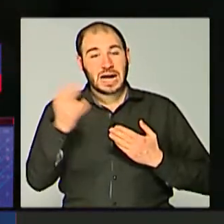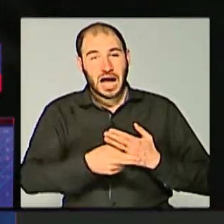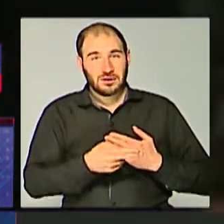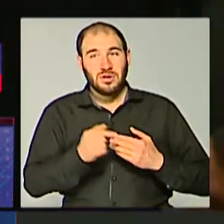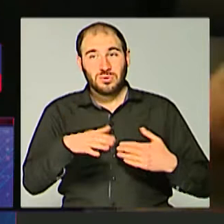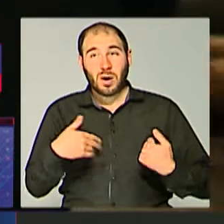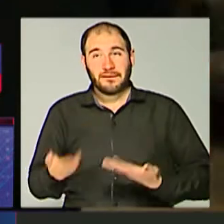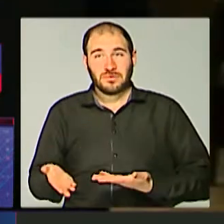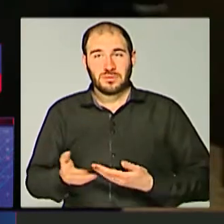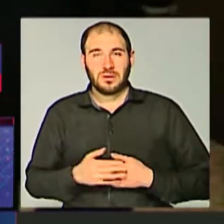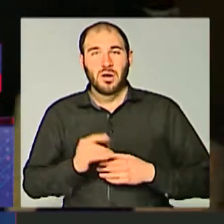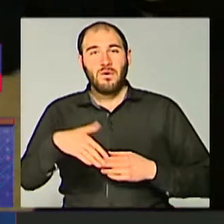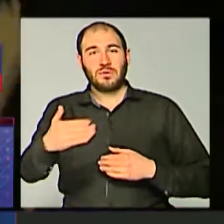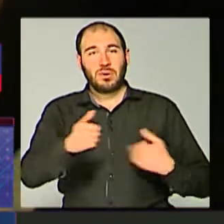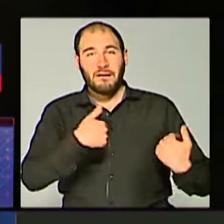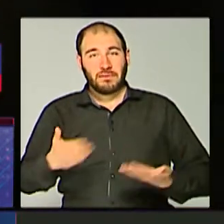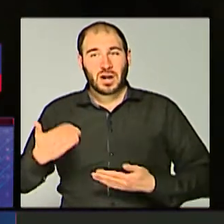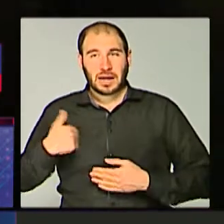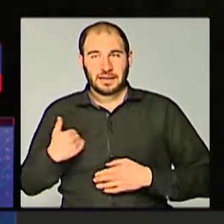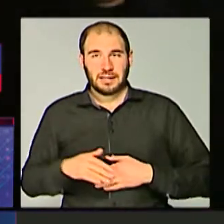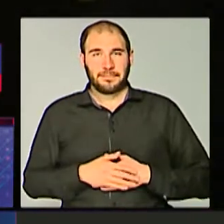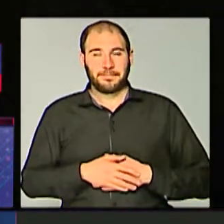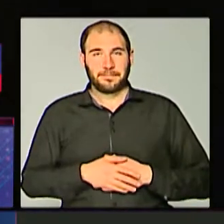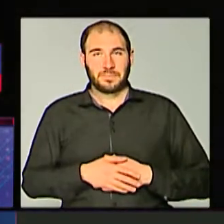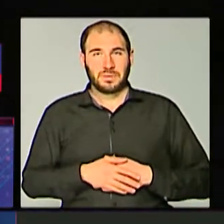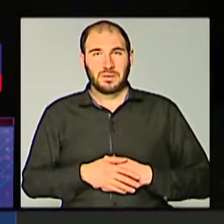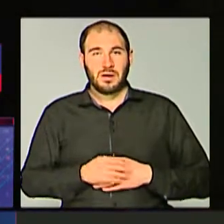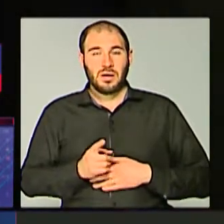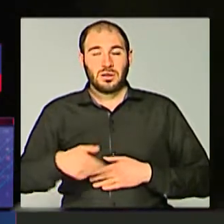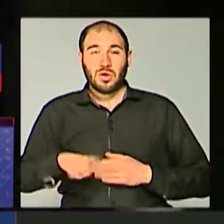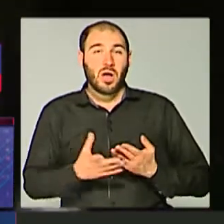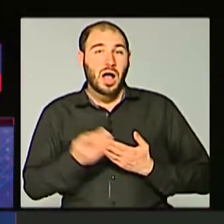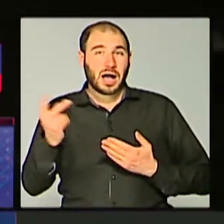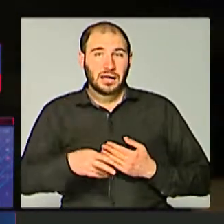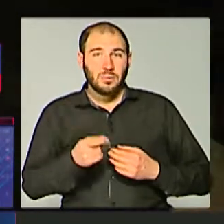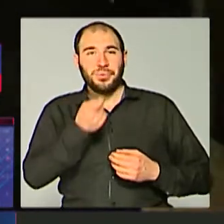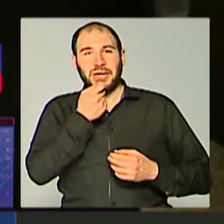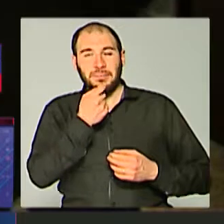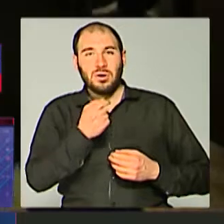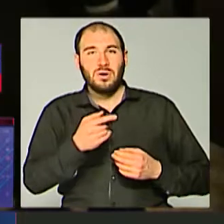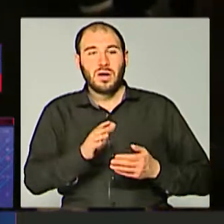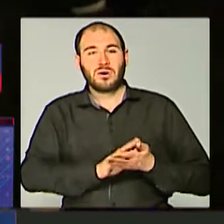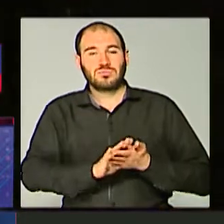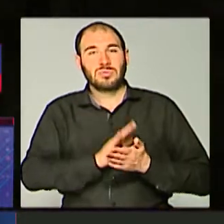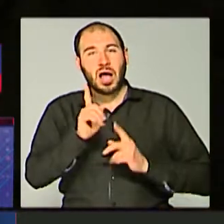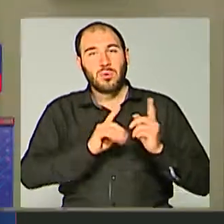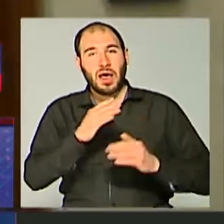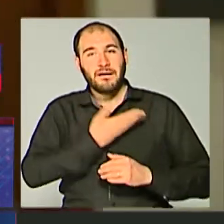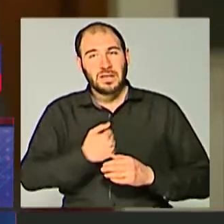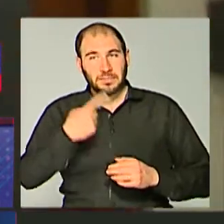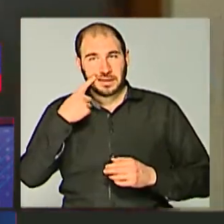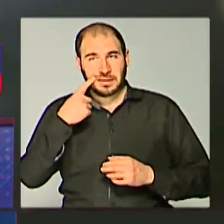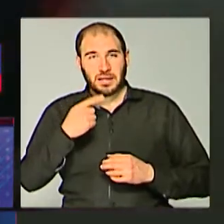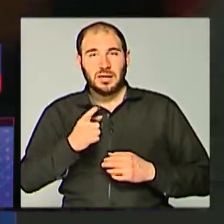ser beneficioso en el futuro para la argentina y que iban a tratar de evitar que algunas recomendaciones del fondo